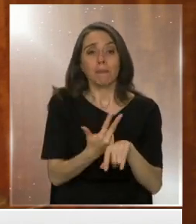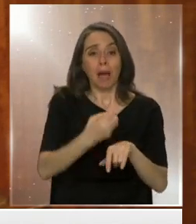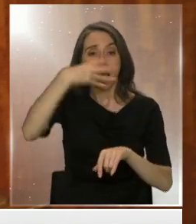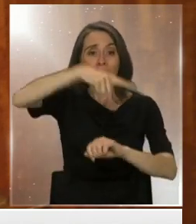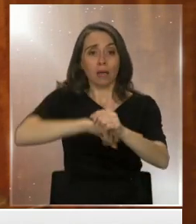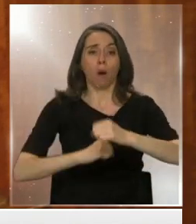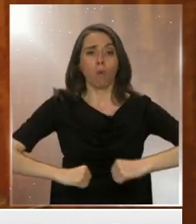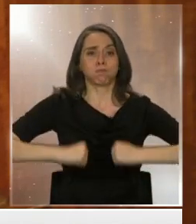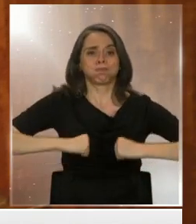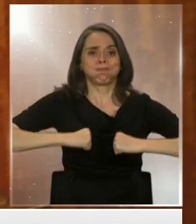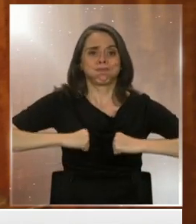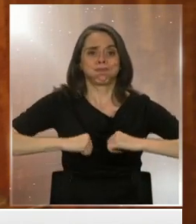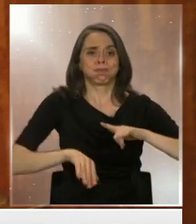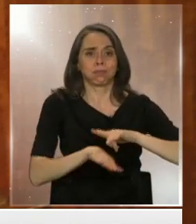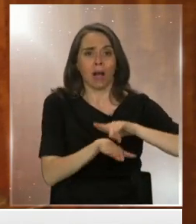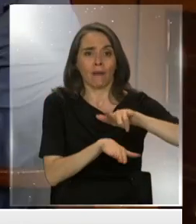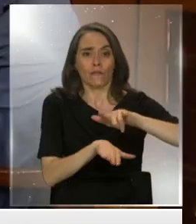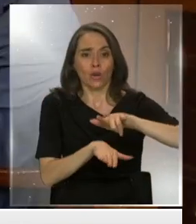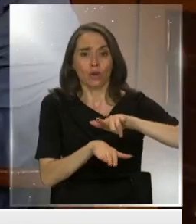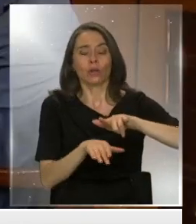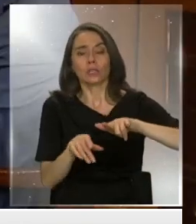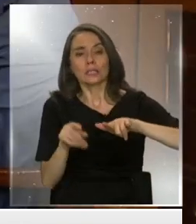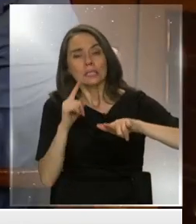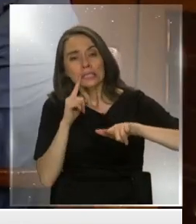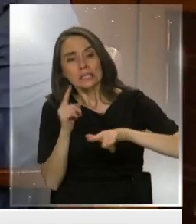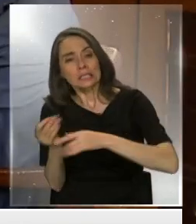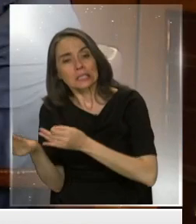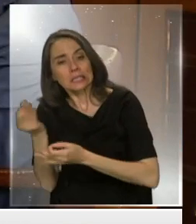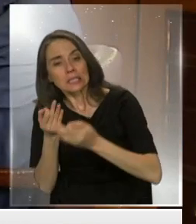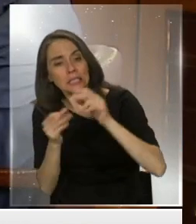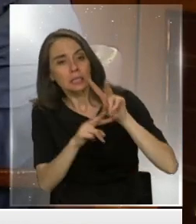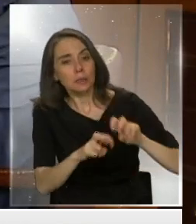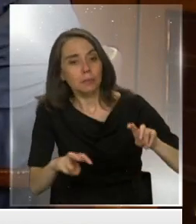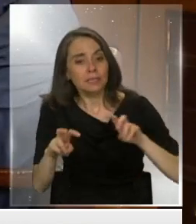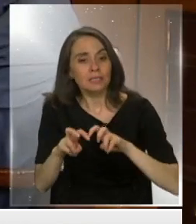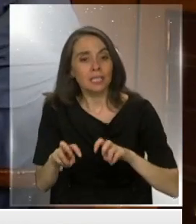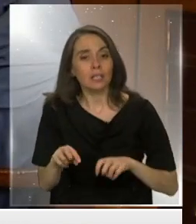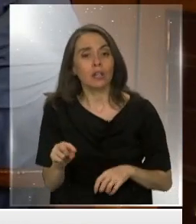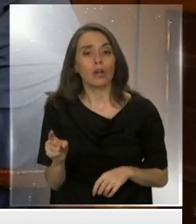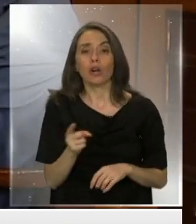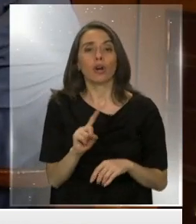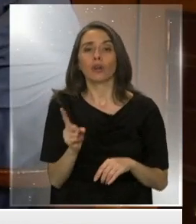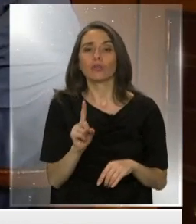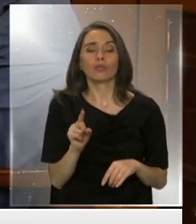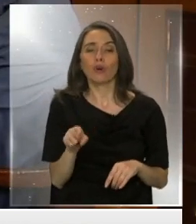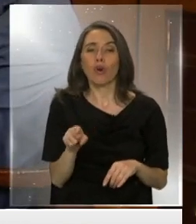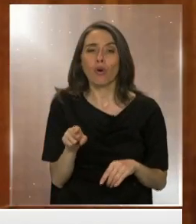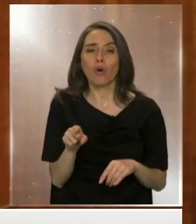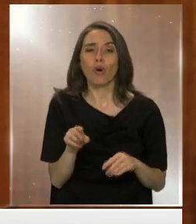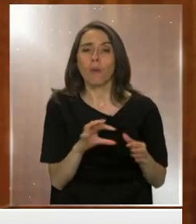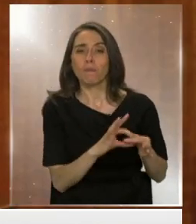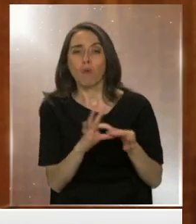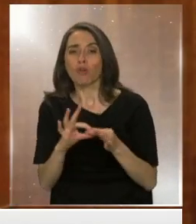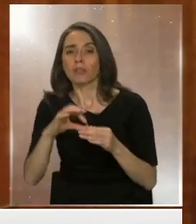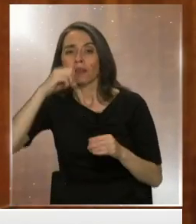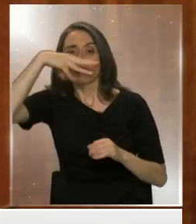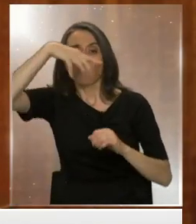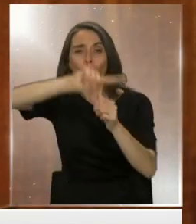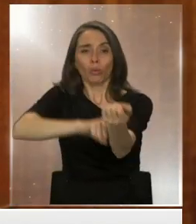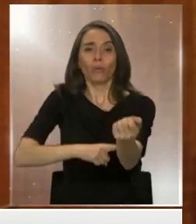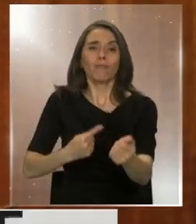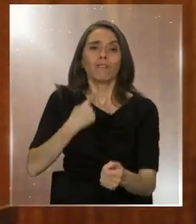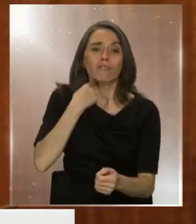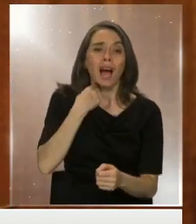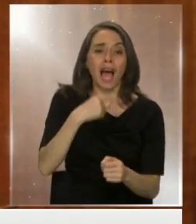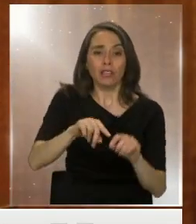robusto y conforme a los indicios que tenemos esto no sería quizás una de las posibles causas del accidente pero eso